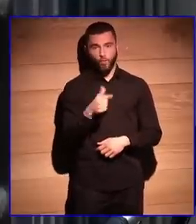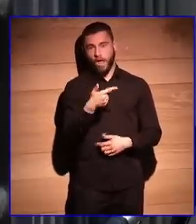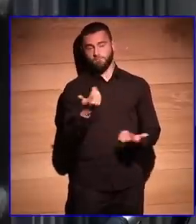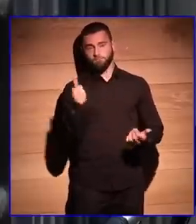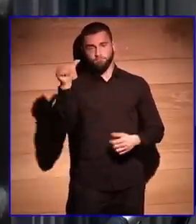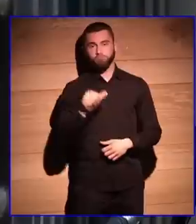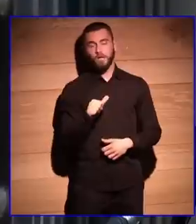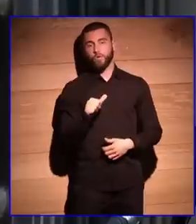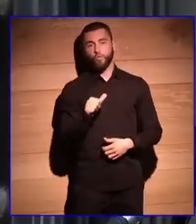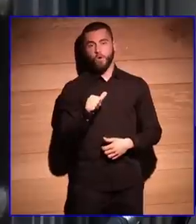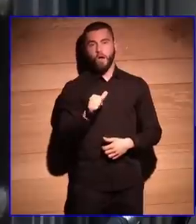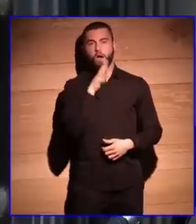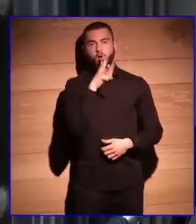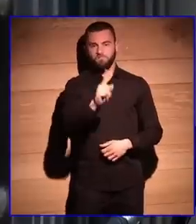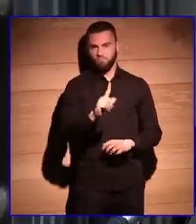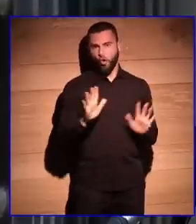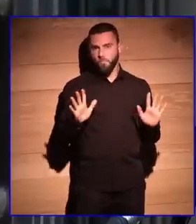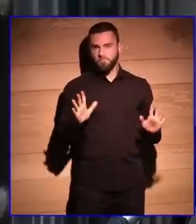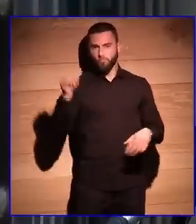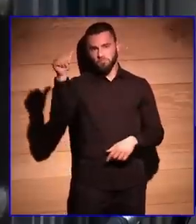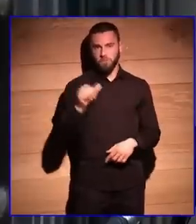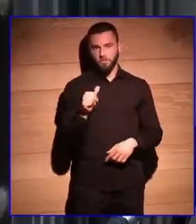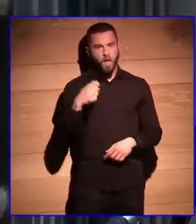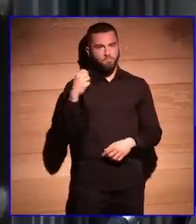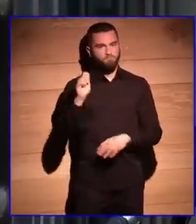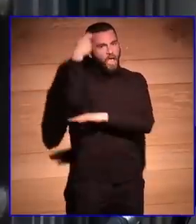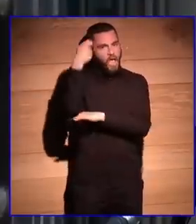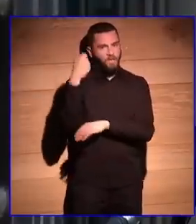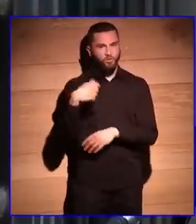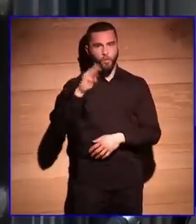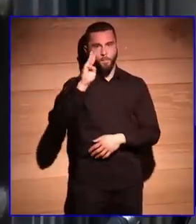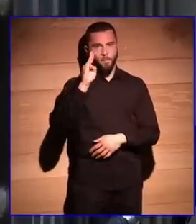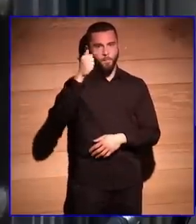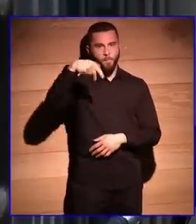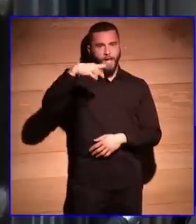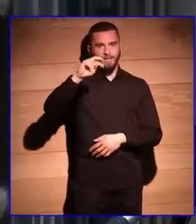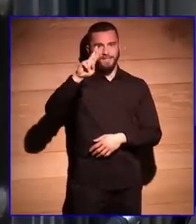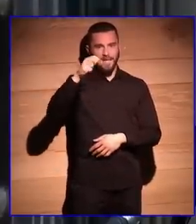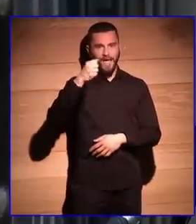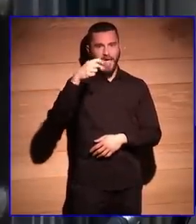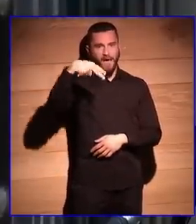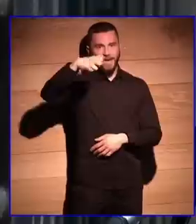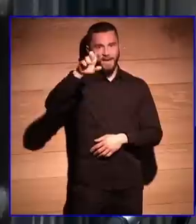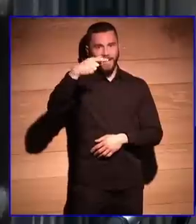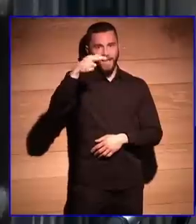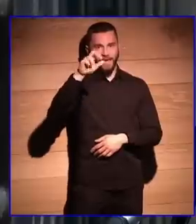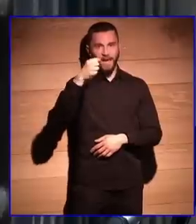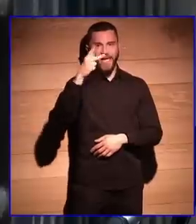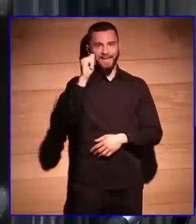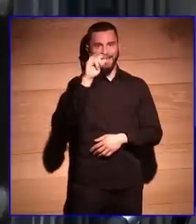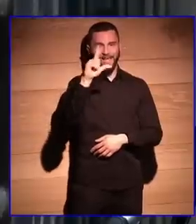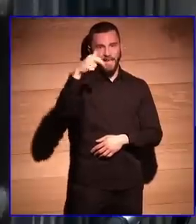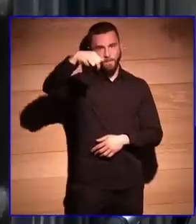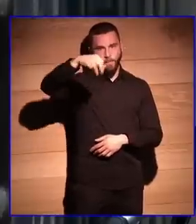particularmente espectacular, pero que sí que ha tenido mucho éxito, como es Pantera Negra. Killmonger es un